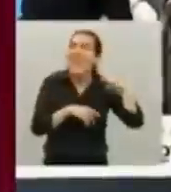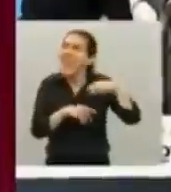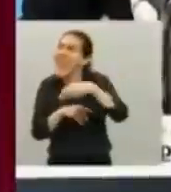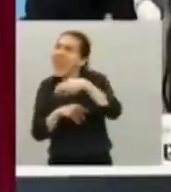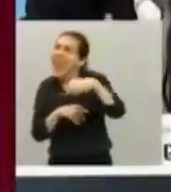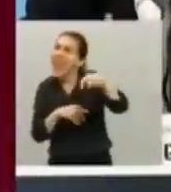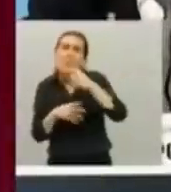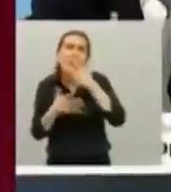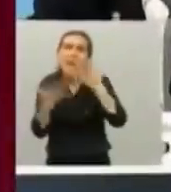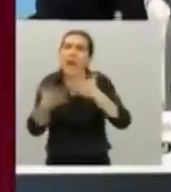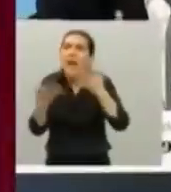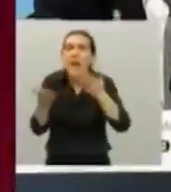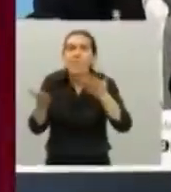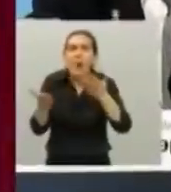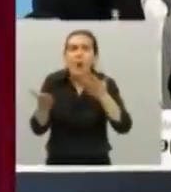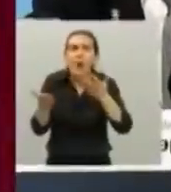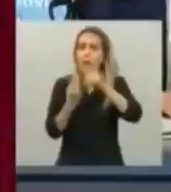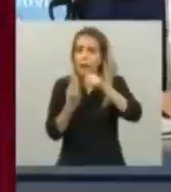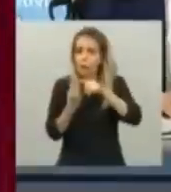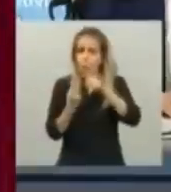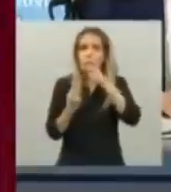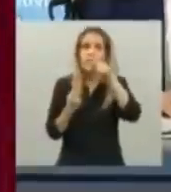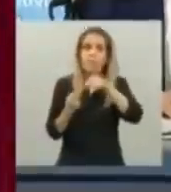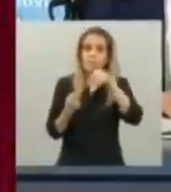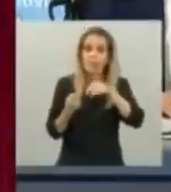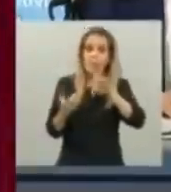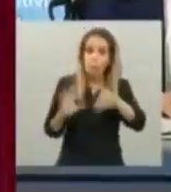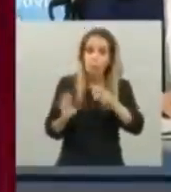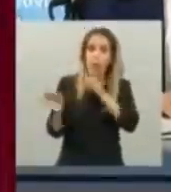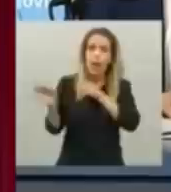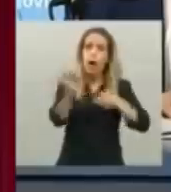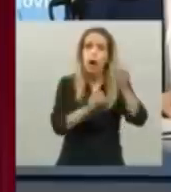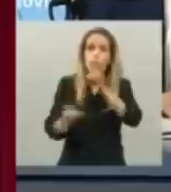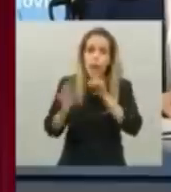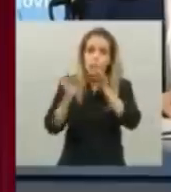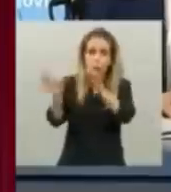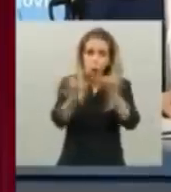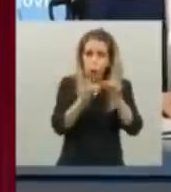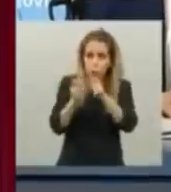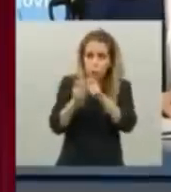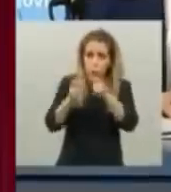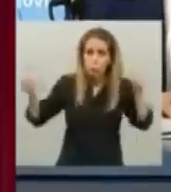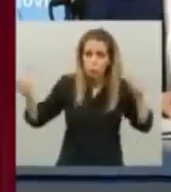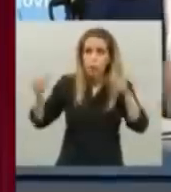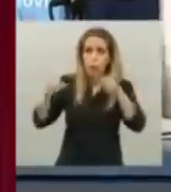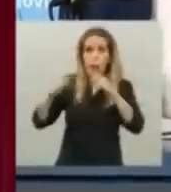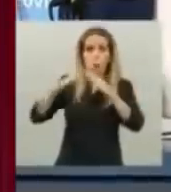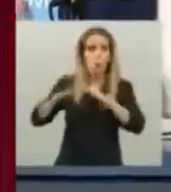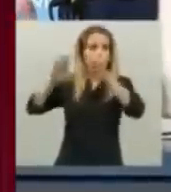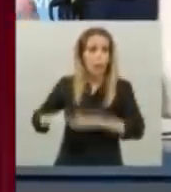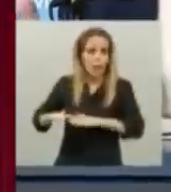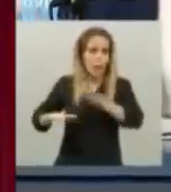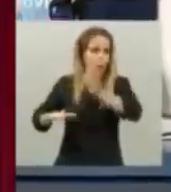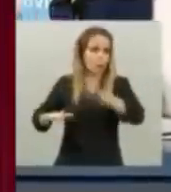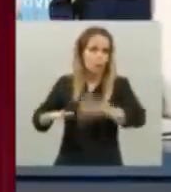porque quiero sin permitirme este remate fíjate esto porque pasó todo esto como hacen los países exitosos